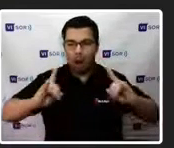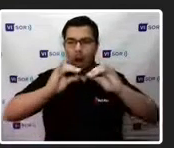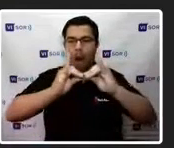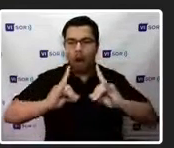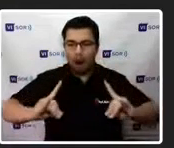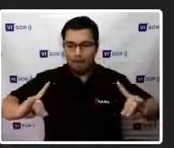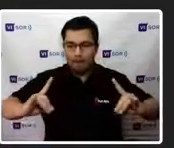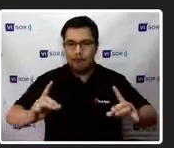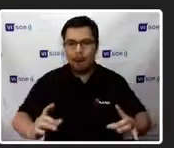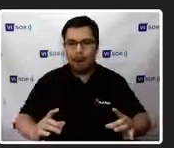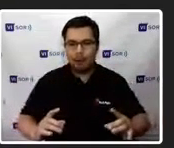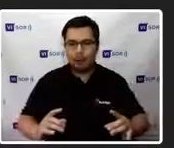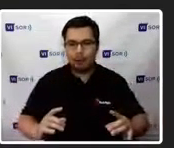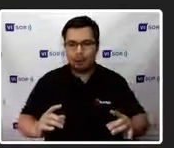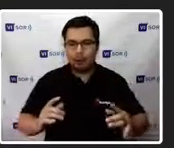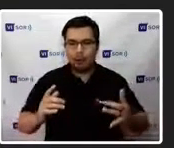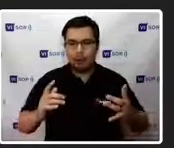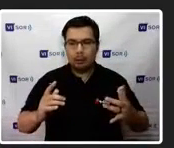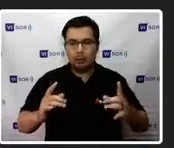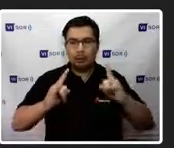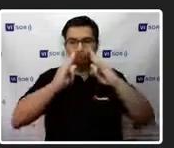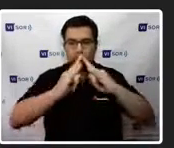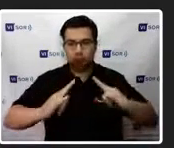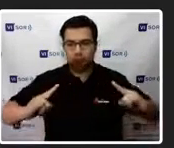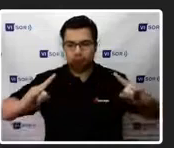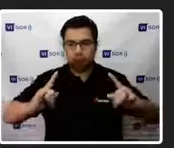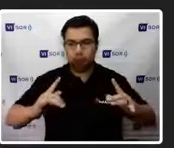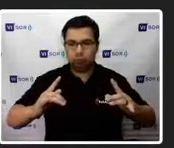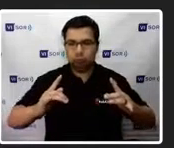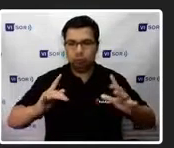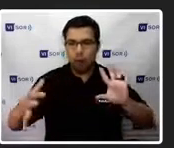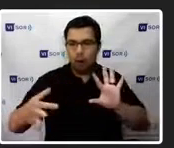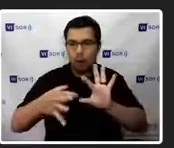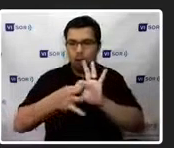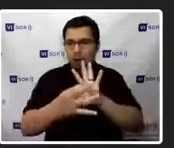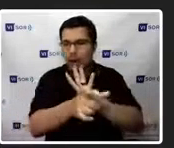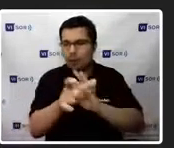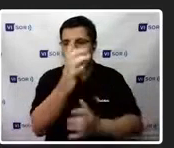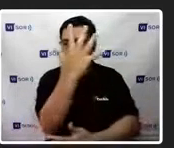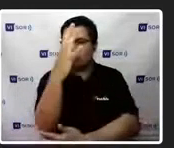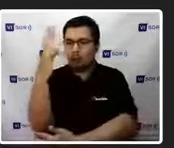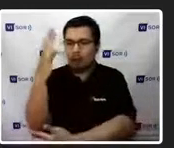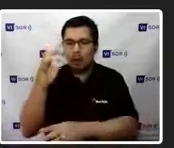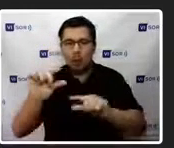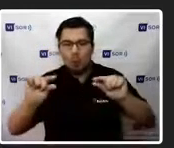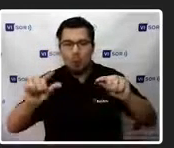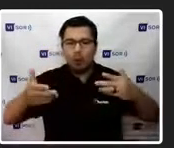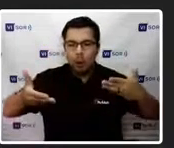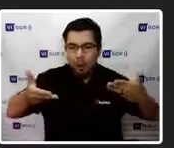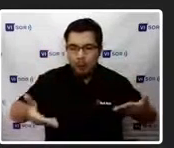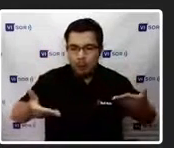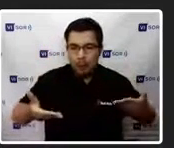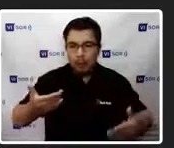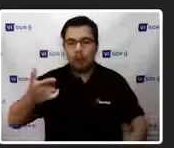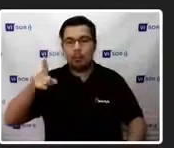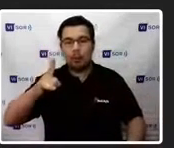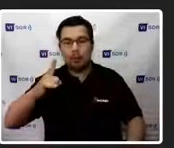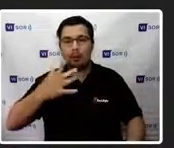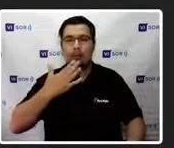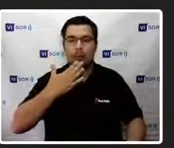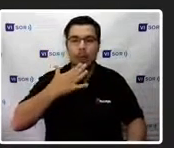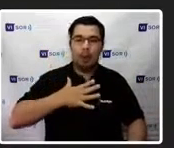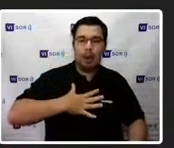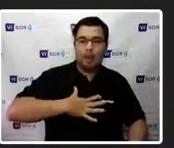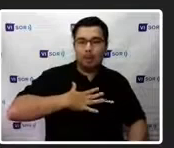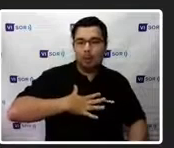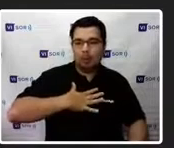a la gente con estas actividades que yo realizo. Entonces, digamos, es un poco pesado, pero a la misma vez, si es lo que a uno le